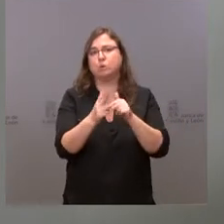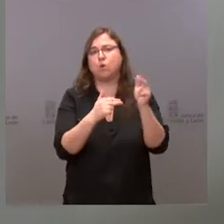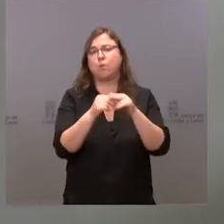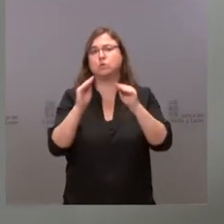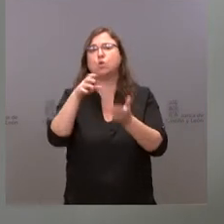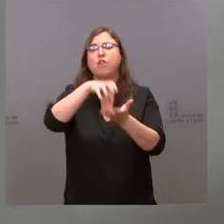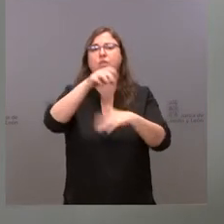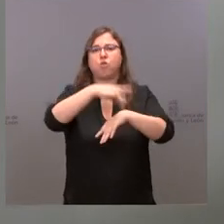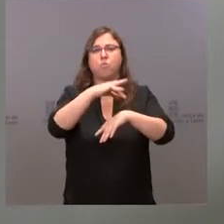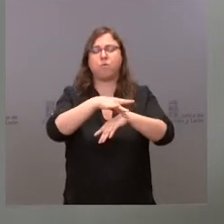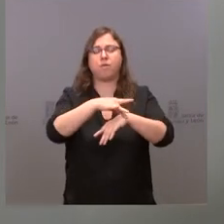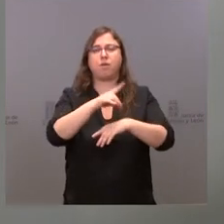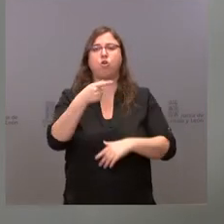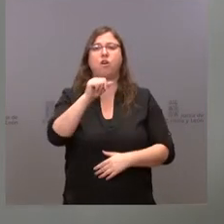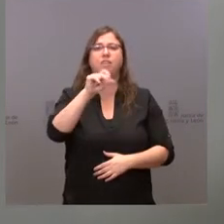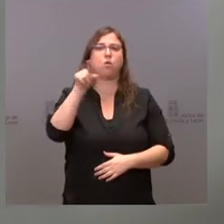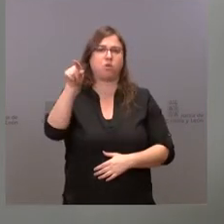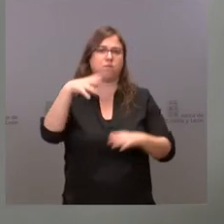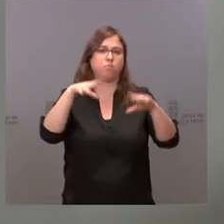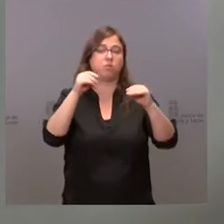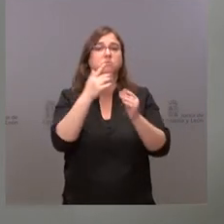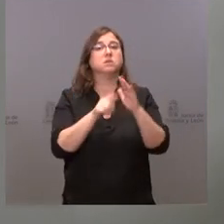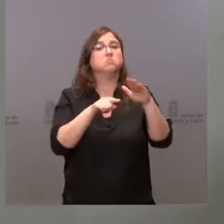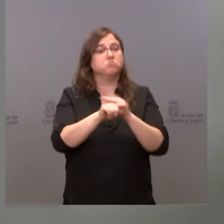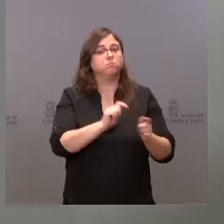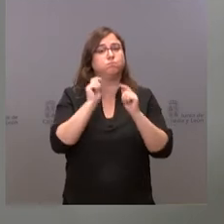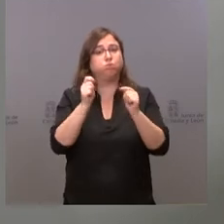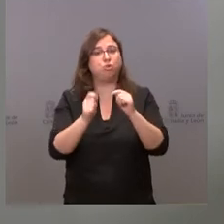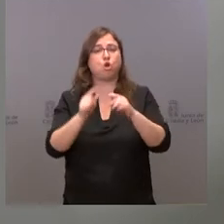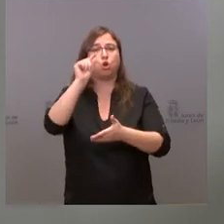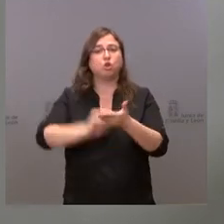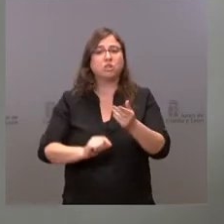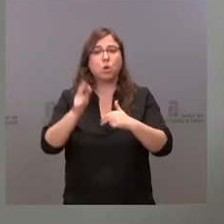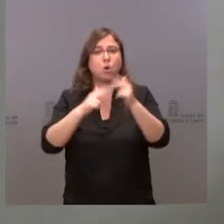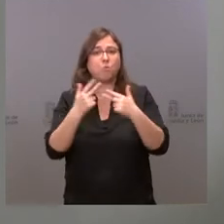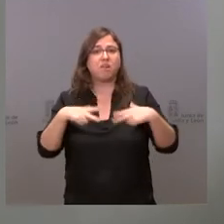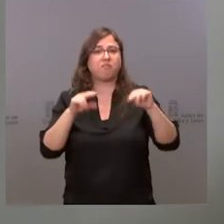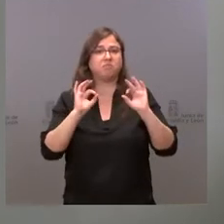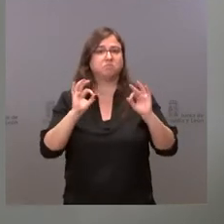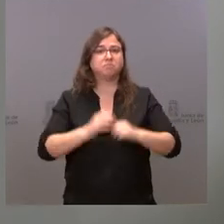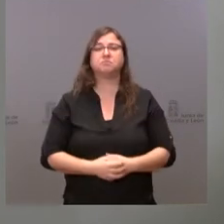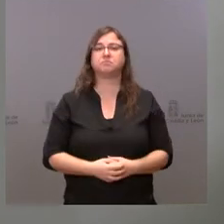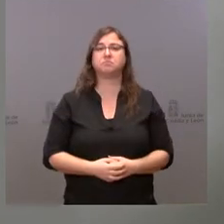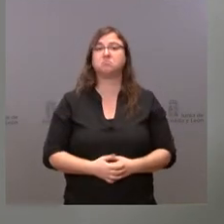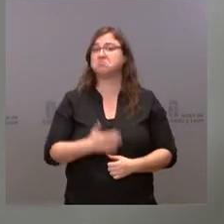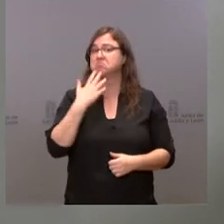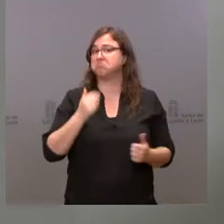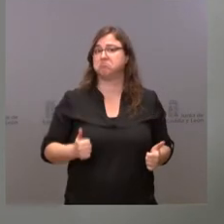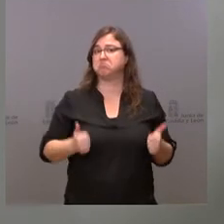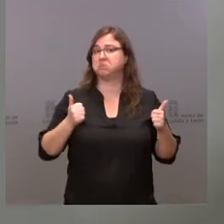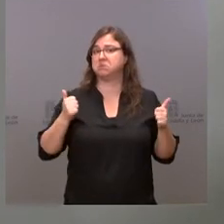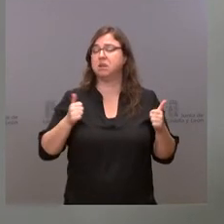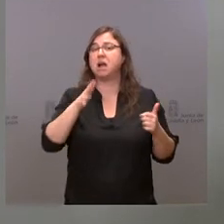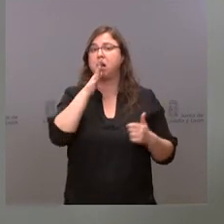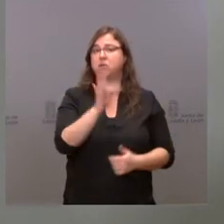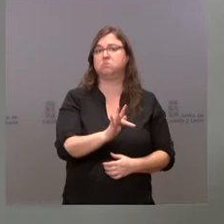y adjudicación del contrato y la finalización por tanto de las obras previstas y sin más lo que hago es